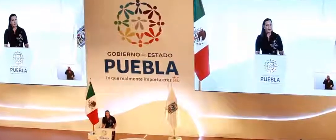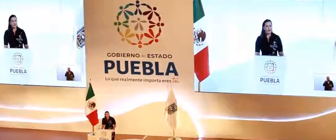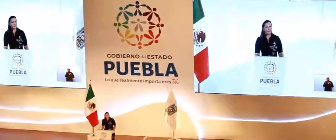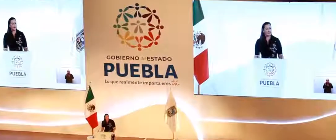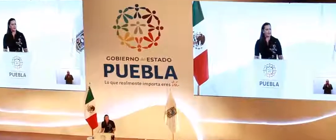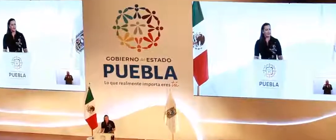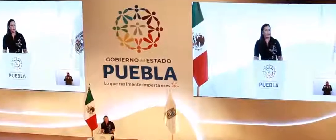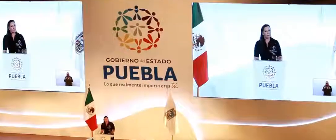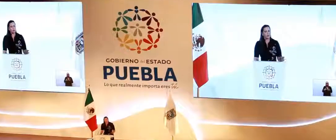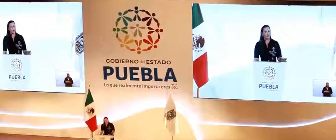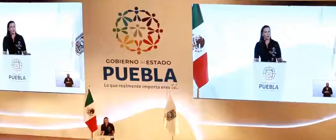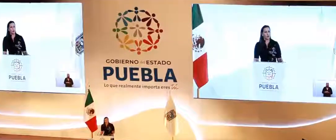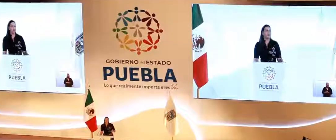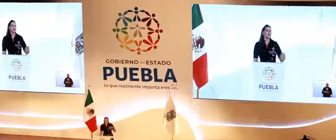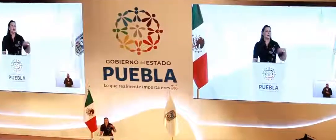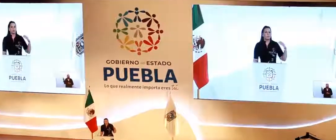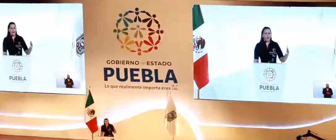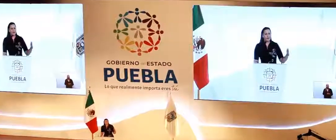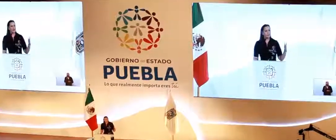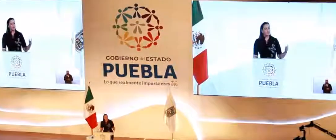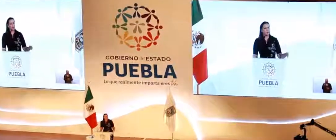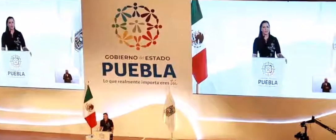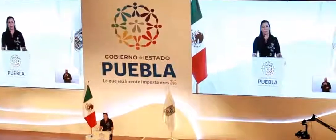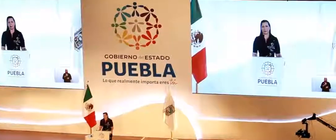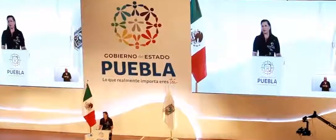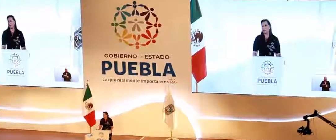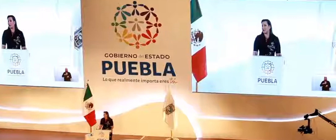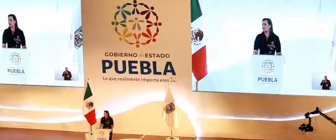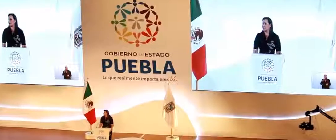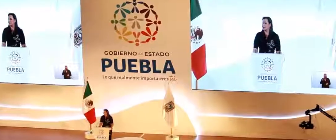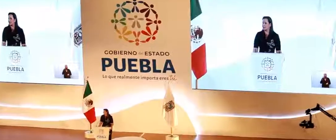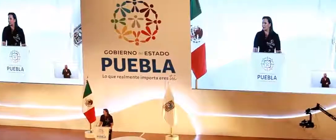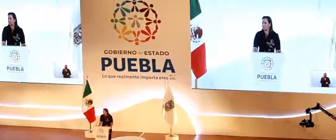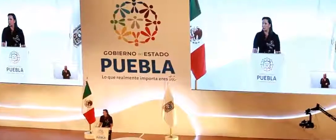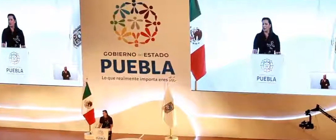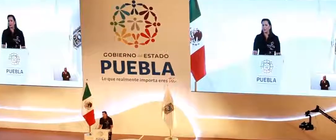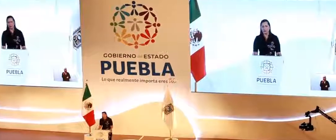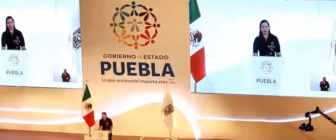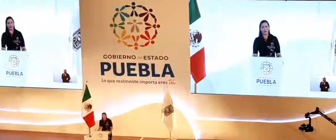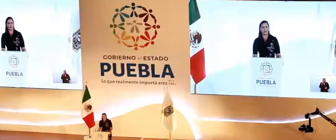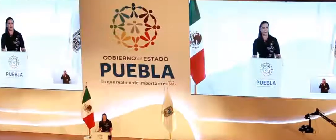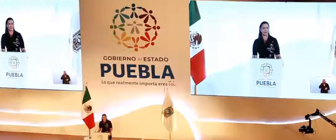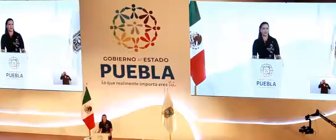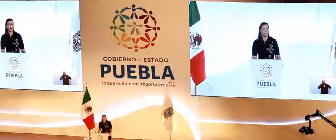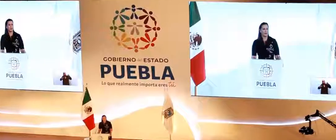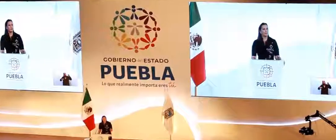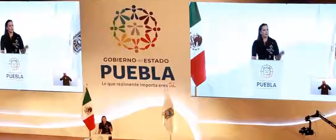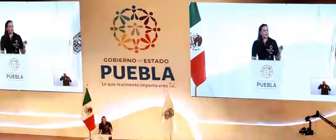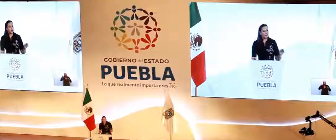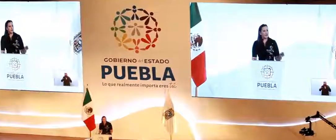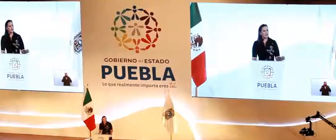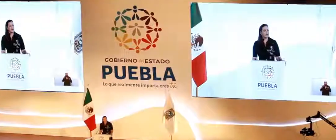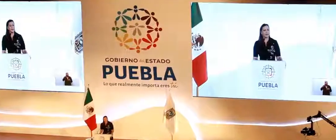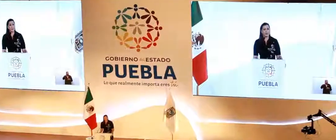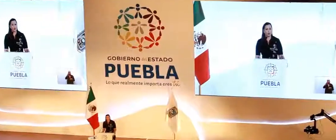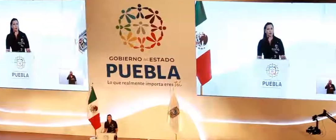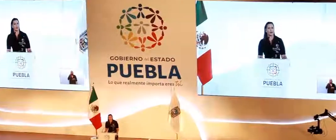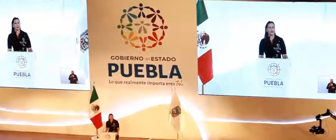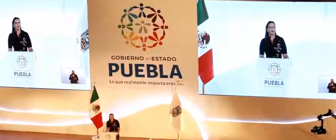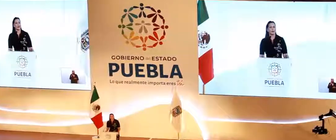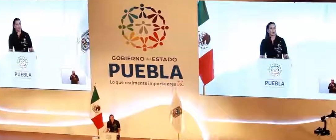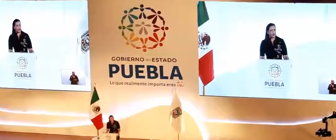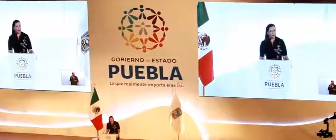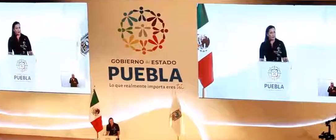mejorar la seguridad necesitamos sin duda más y mejores policías ministerios públicos y jueces pero también me